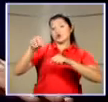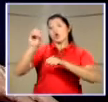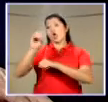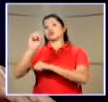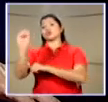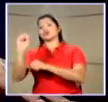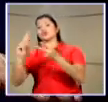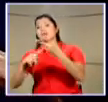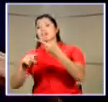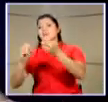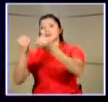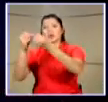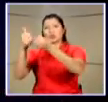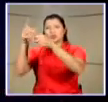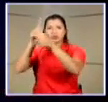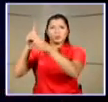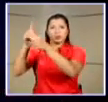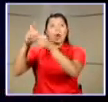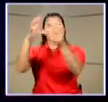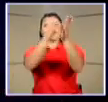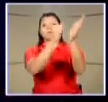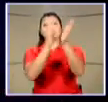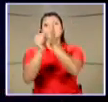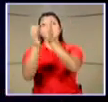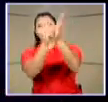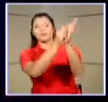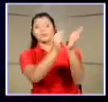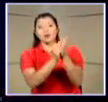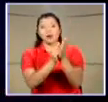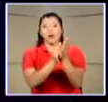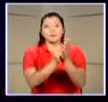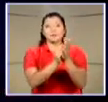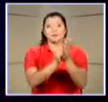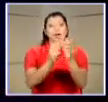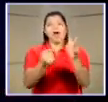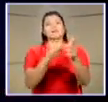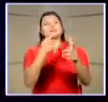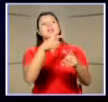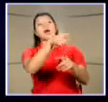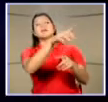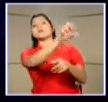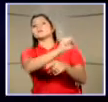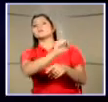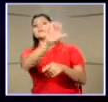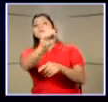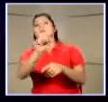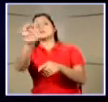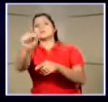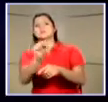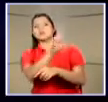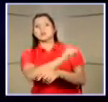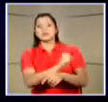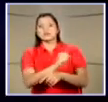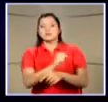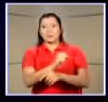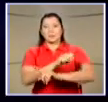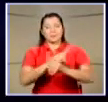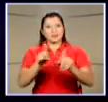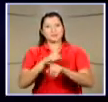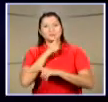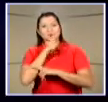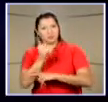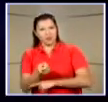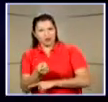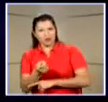de Liberación, se han hecho recortes oficinescos, ¿verdad? Oficinescos que